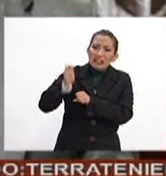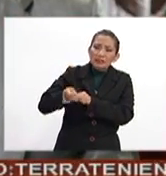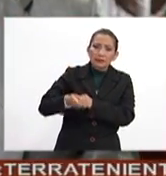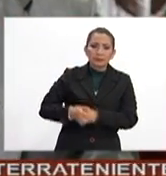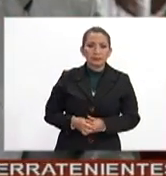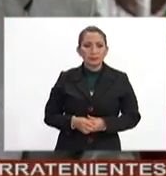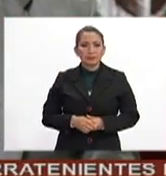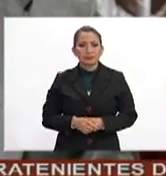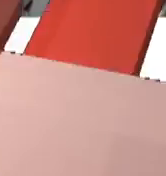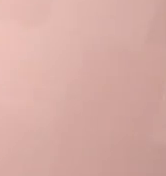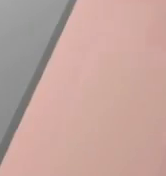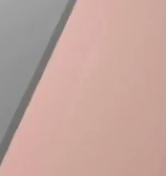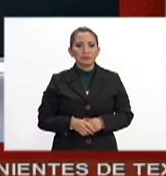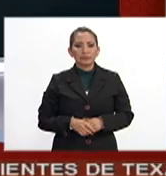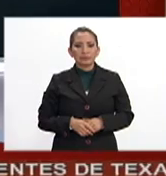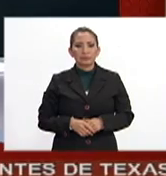información.